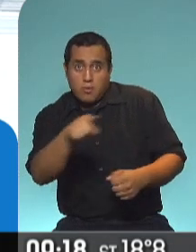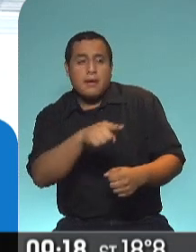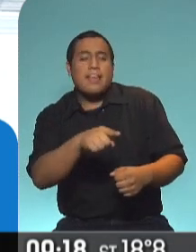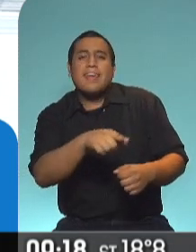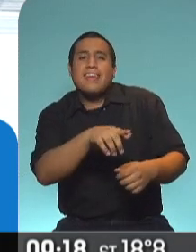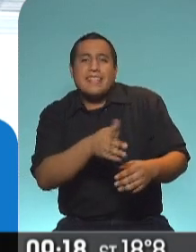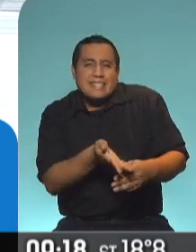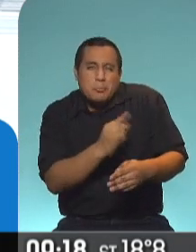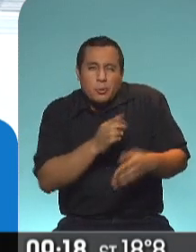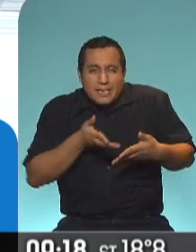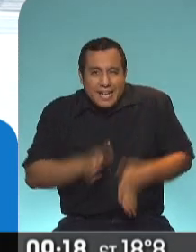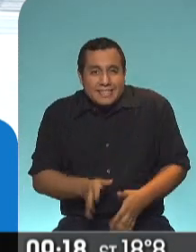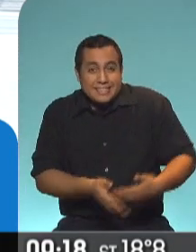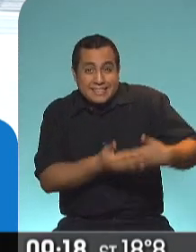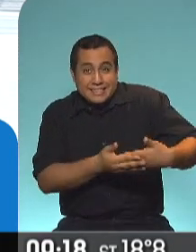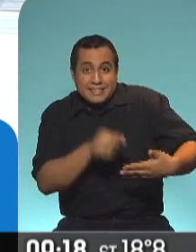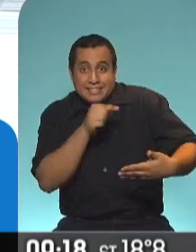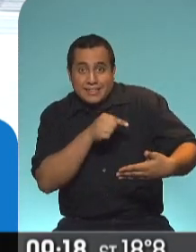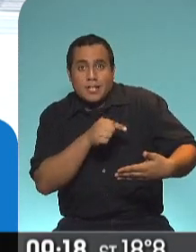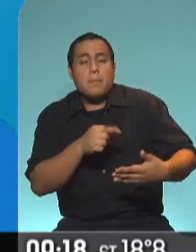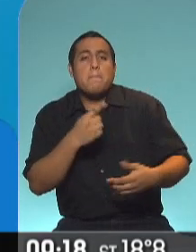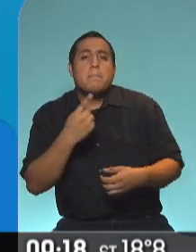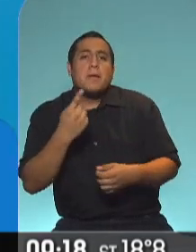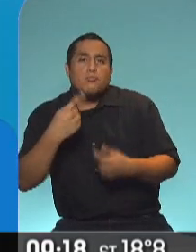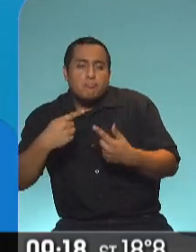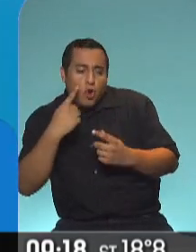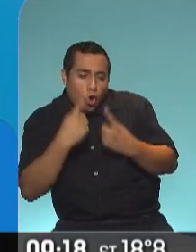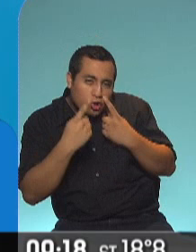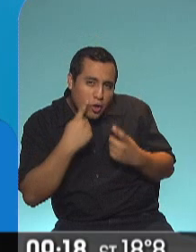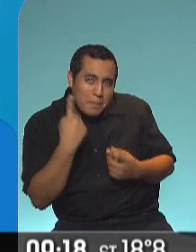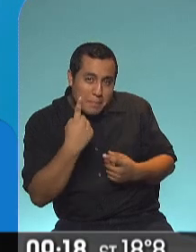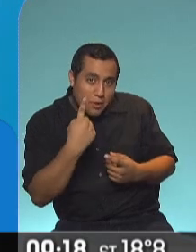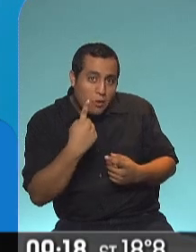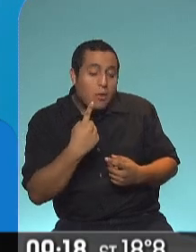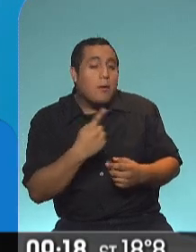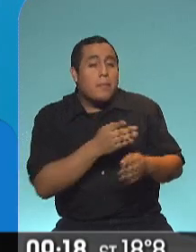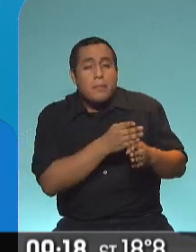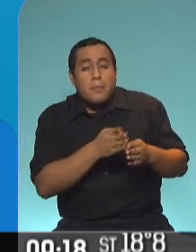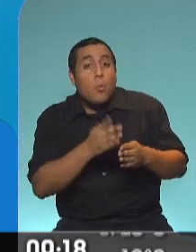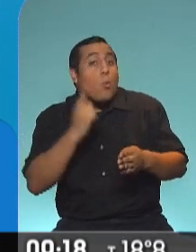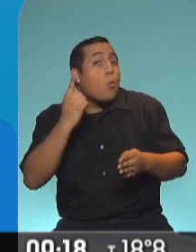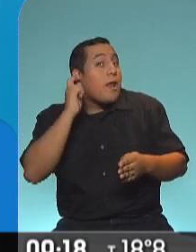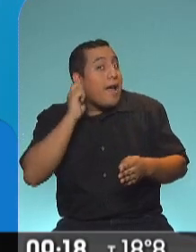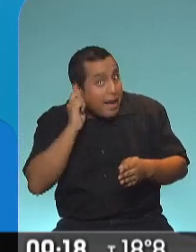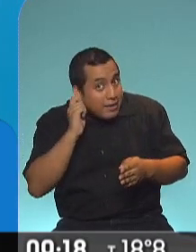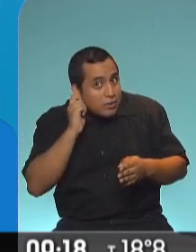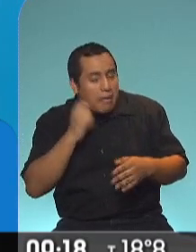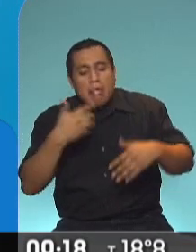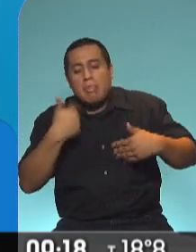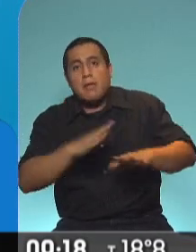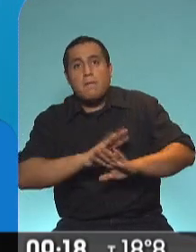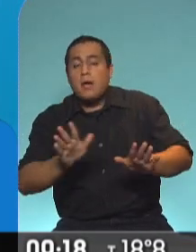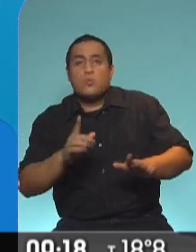recién nacidos en sus primeros controles y en el primer año de vida no desatender el control